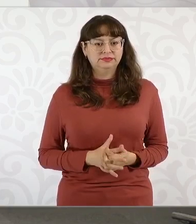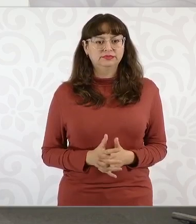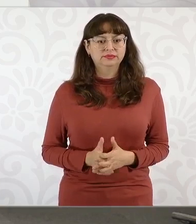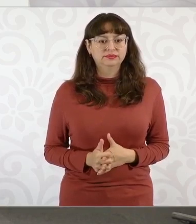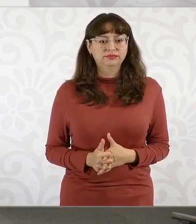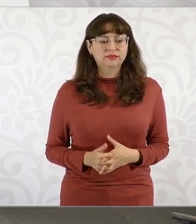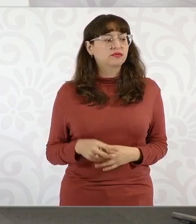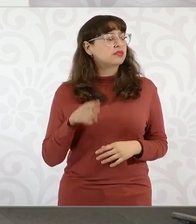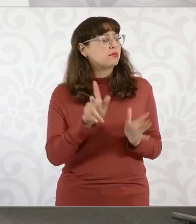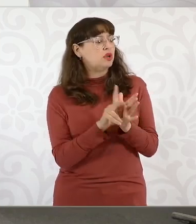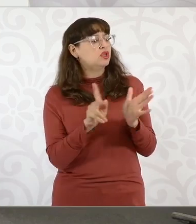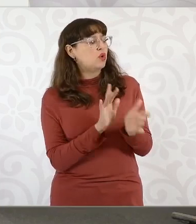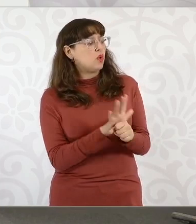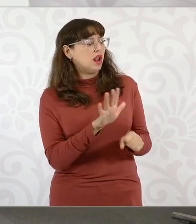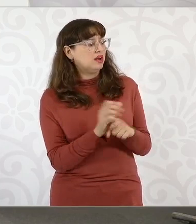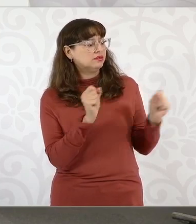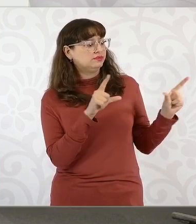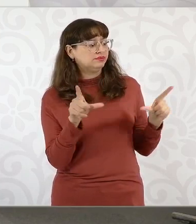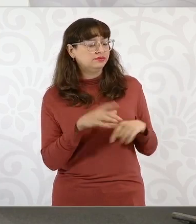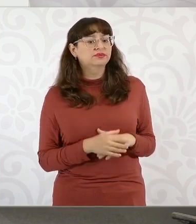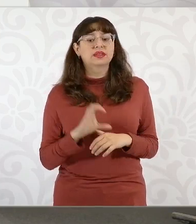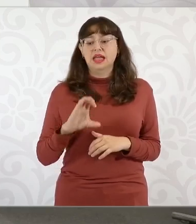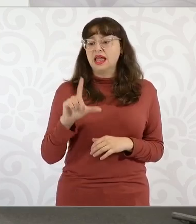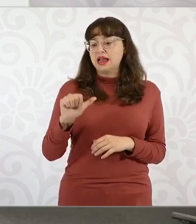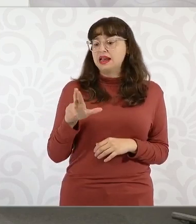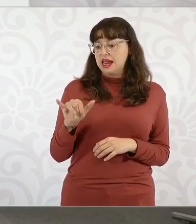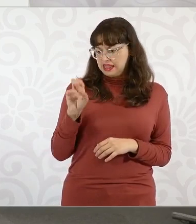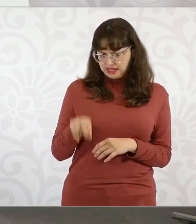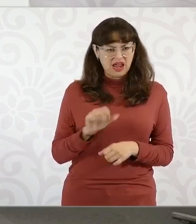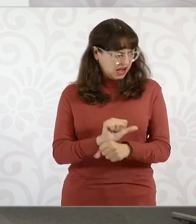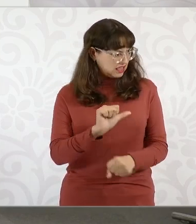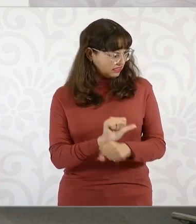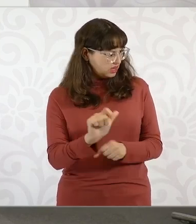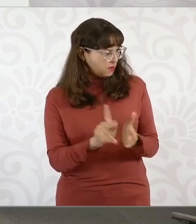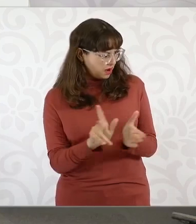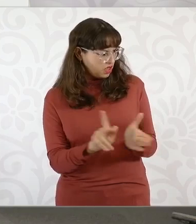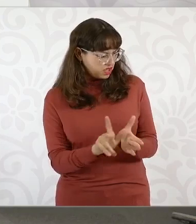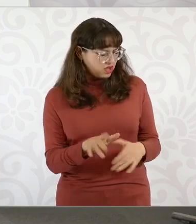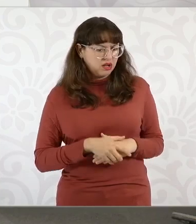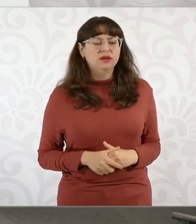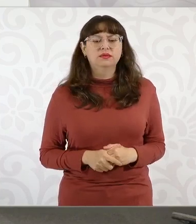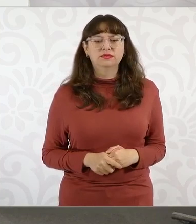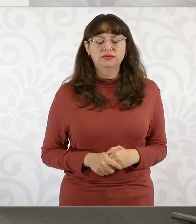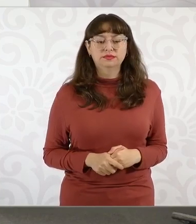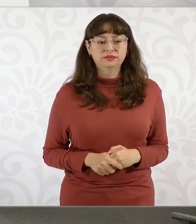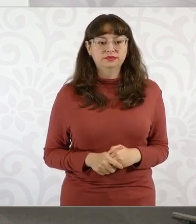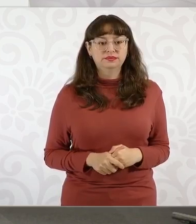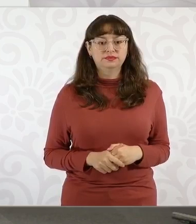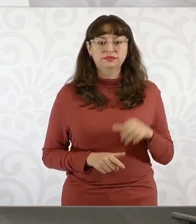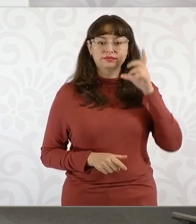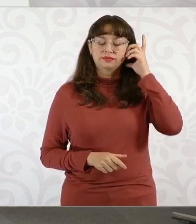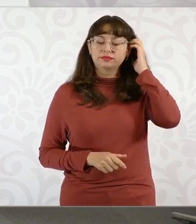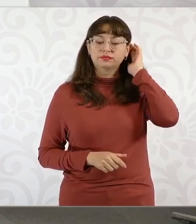¿Este de qué medio es? El Clarín, que es argentino, ¿no? Él es asesor de Milei. Sí,